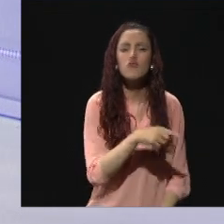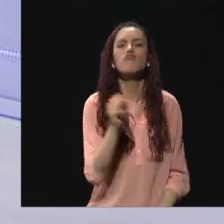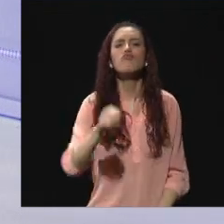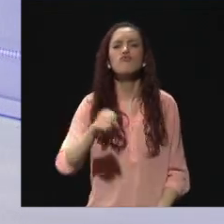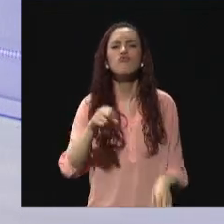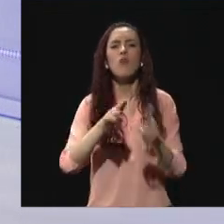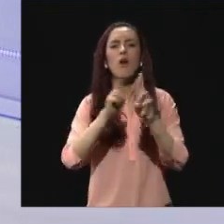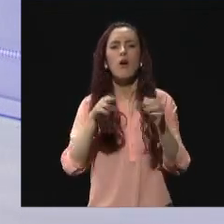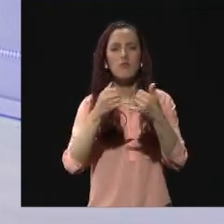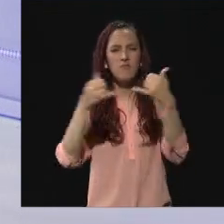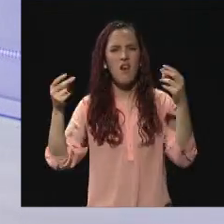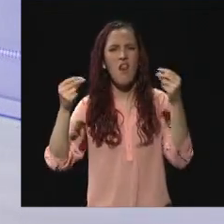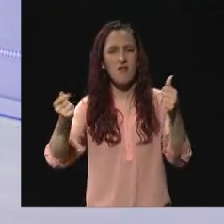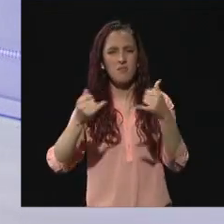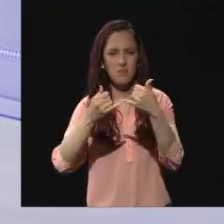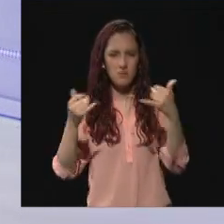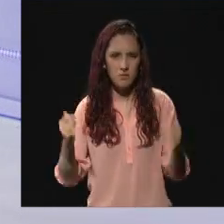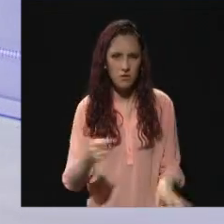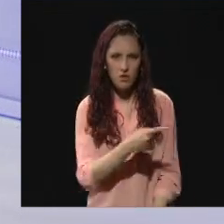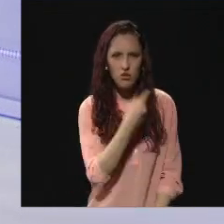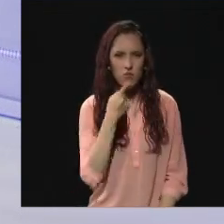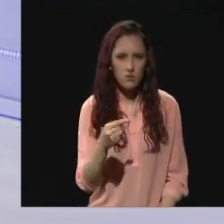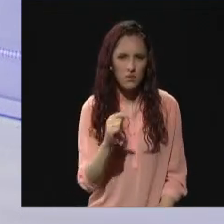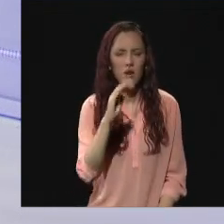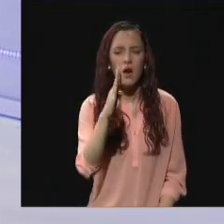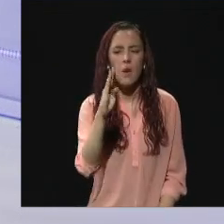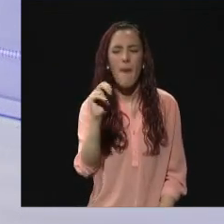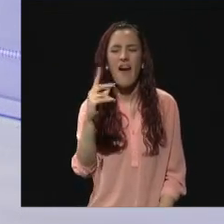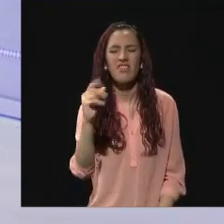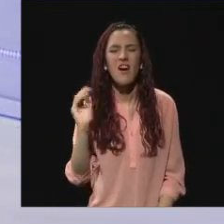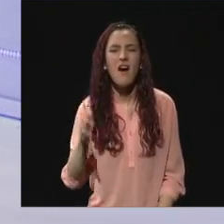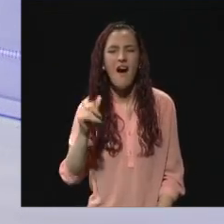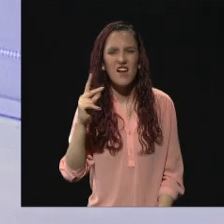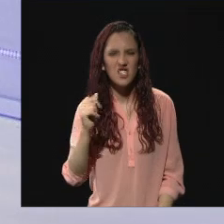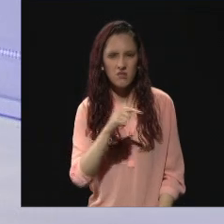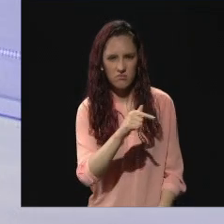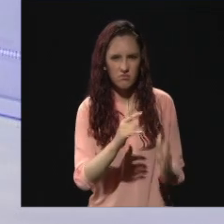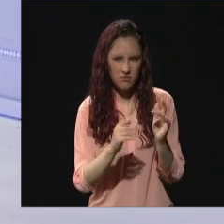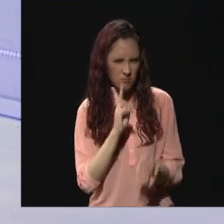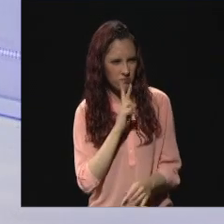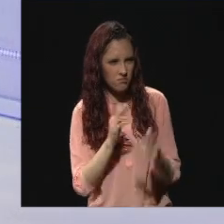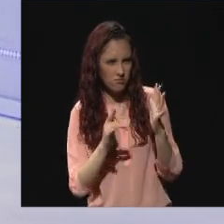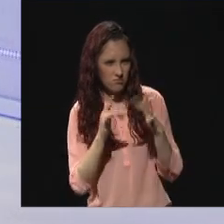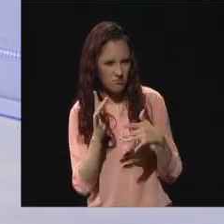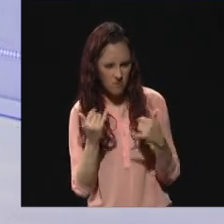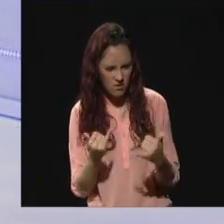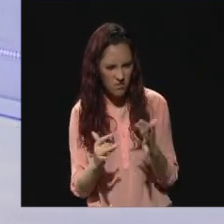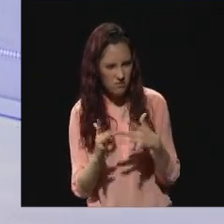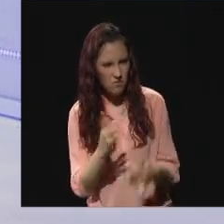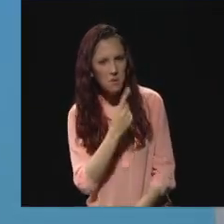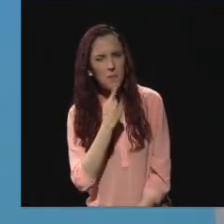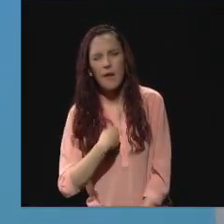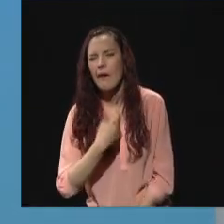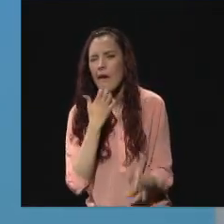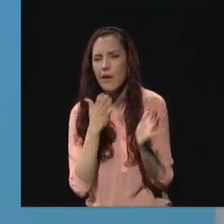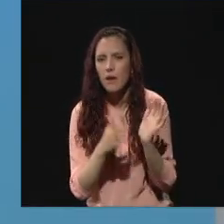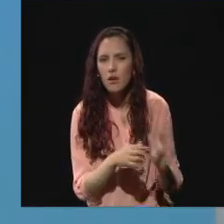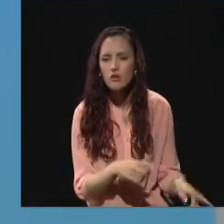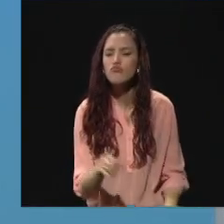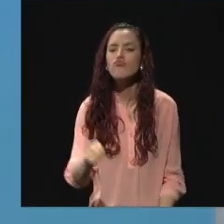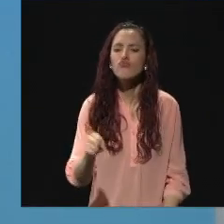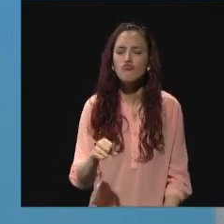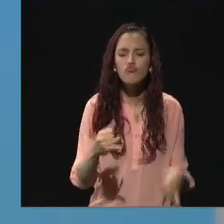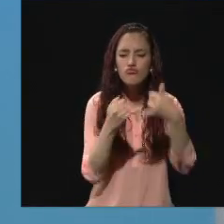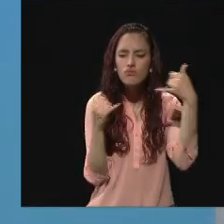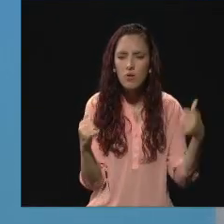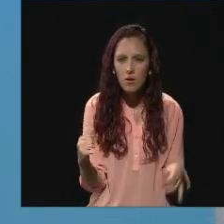ahora qué pasa si dicen que es banda ancha o incluso si hoy dicen que es bandada chino cumple con la capacidad que está actual que pasa si dicen que es banda ancha y